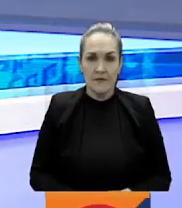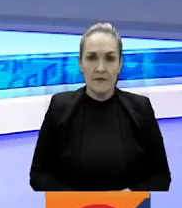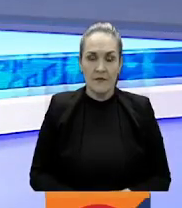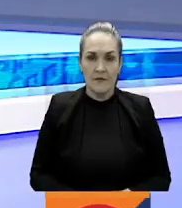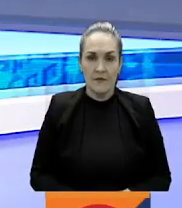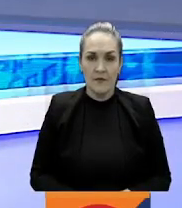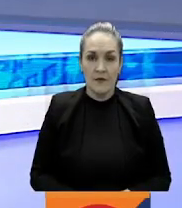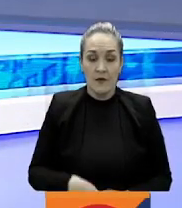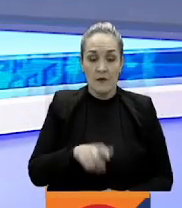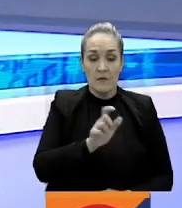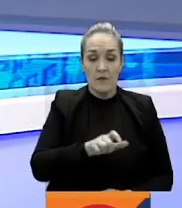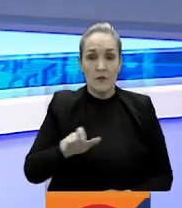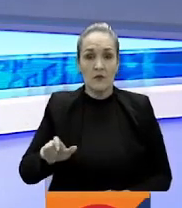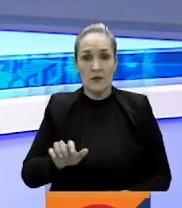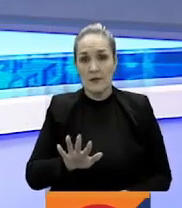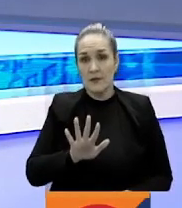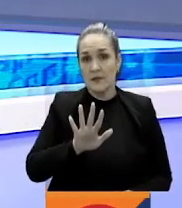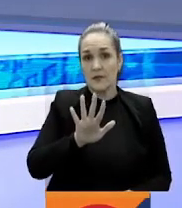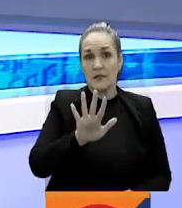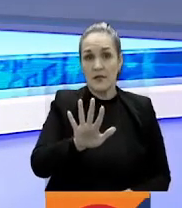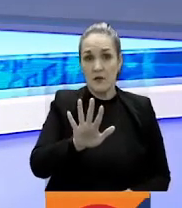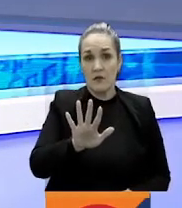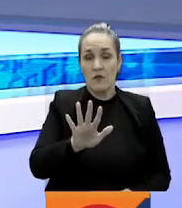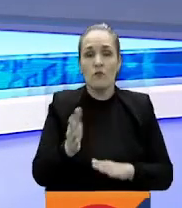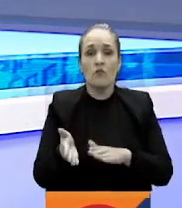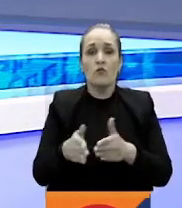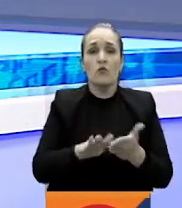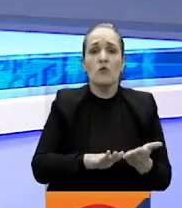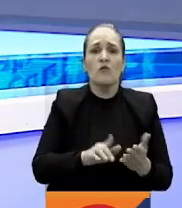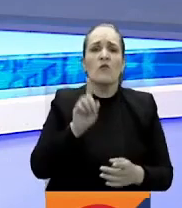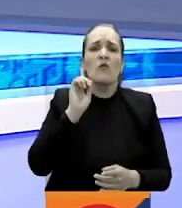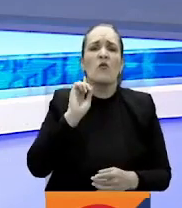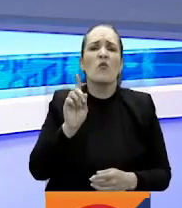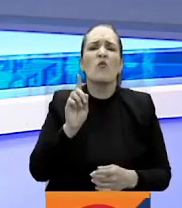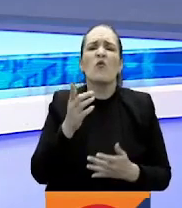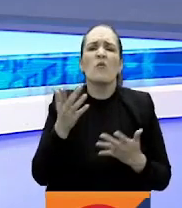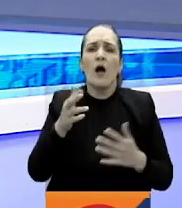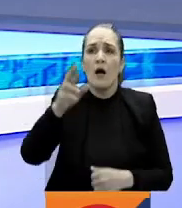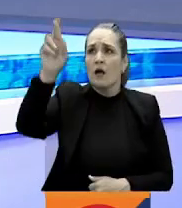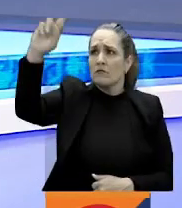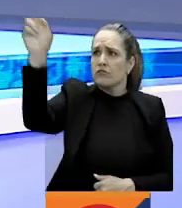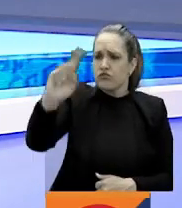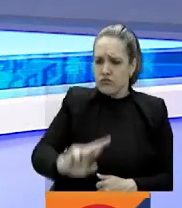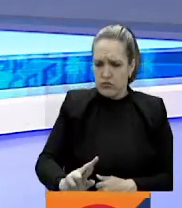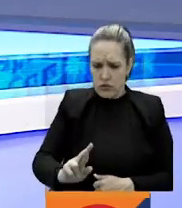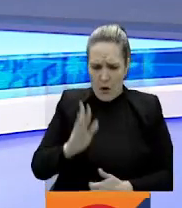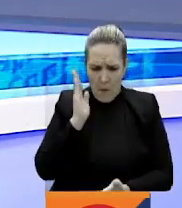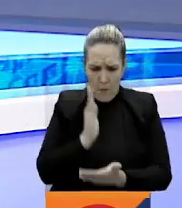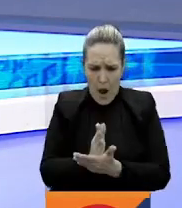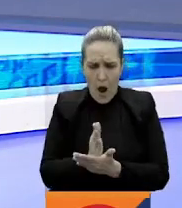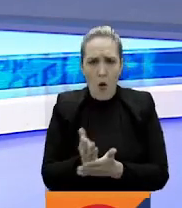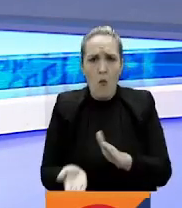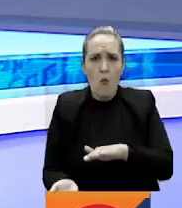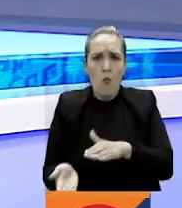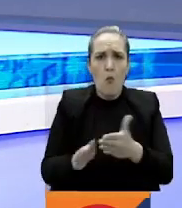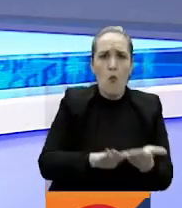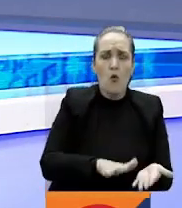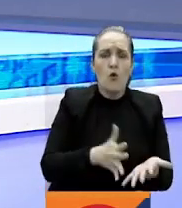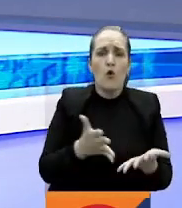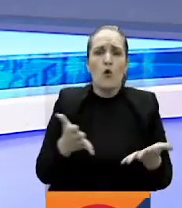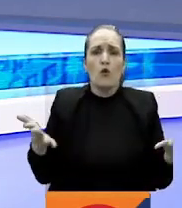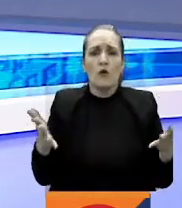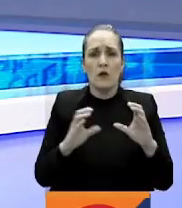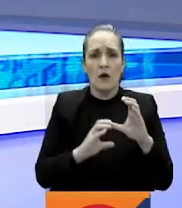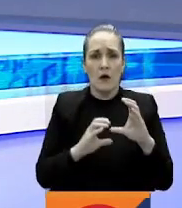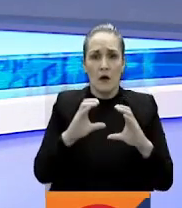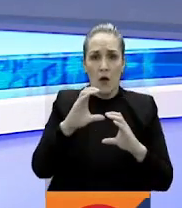Cinco personas perdieron la vida luego de la caída de un rayo, hechos ocurridos en zona rural del Tambo, Cauca. 15 personas heridas por el mismo hecho